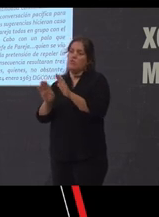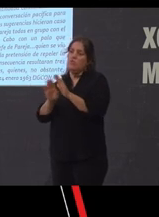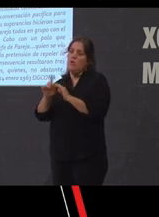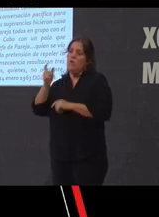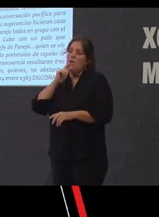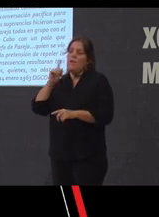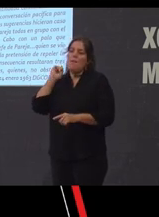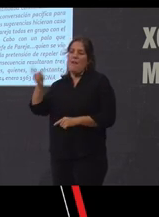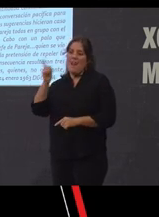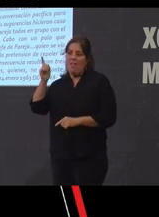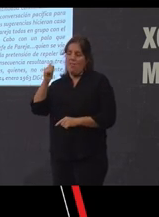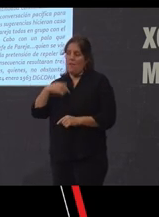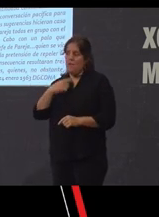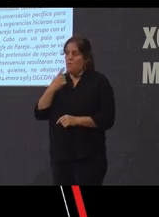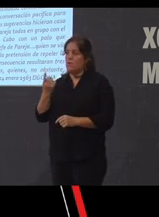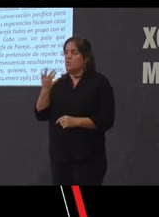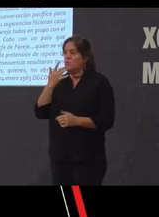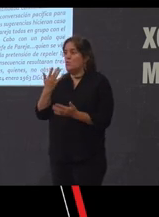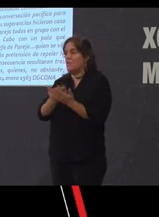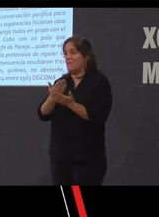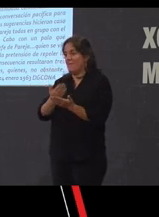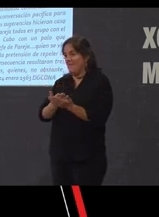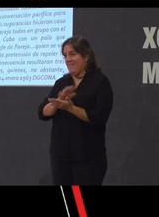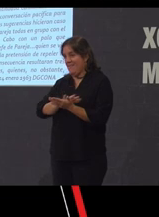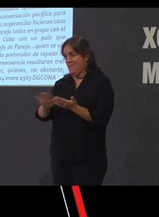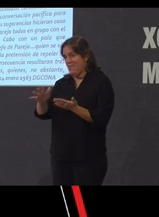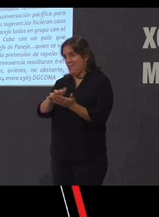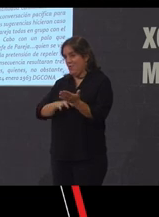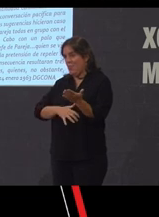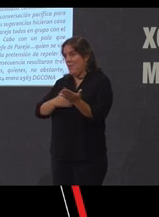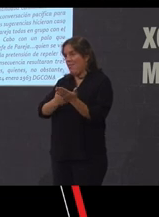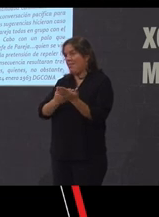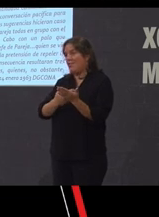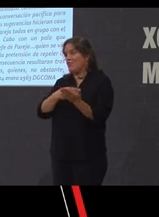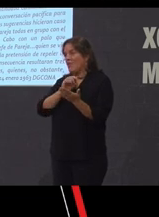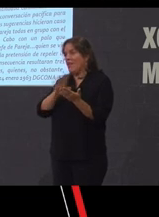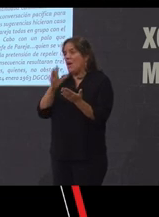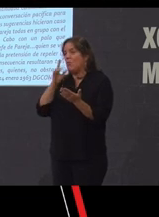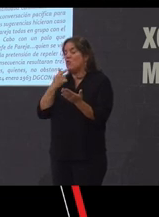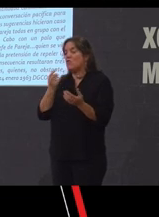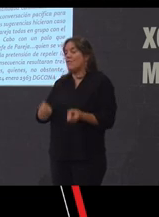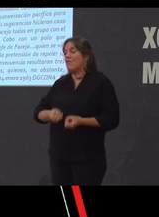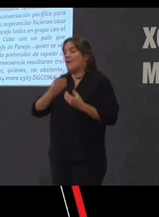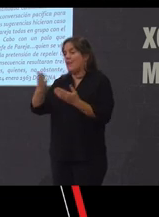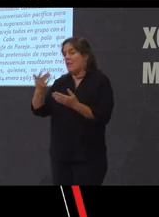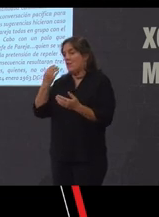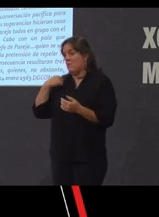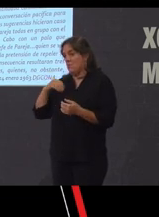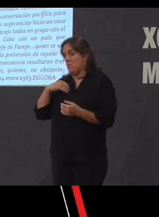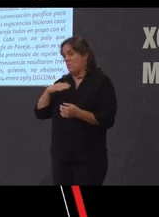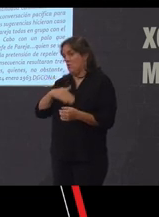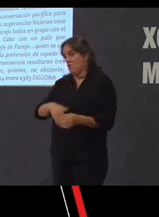amenazas. Son muy representativos estes documentos porque son declaracións do propio réxime.